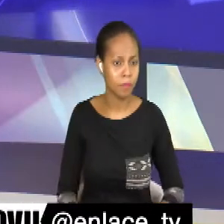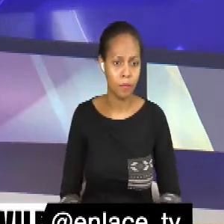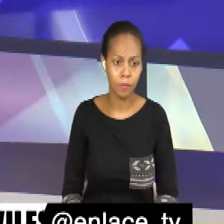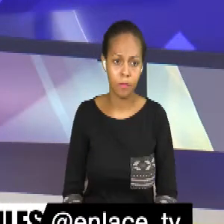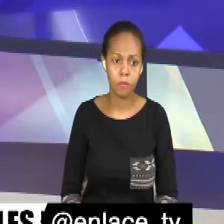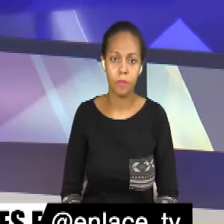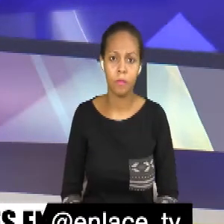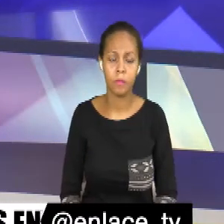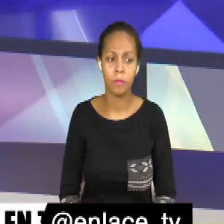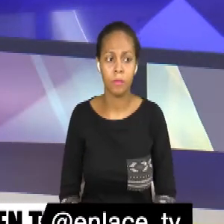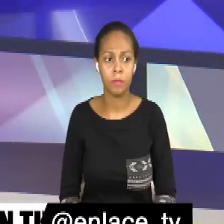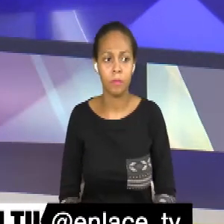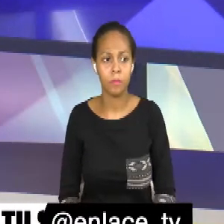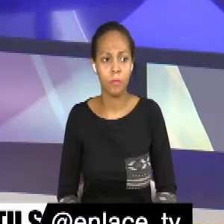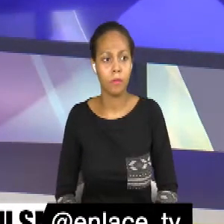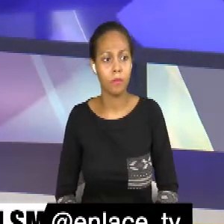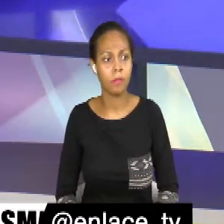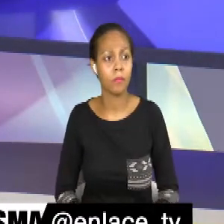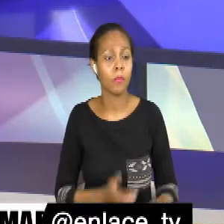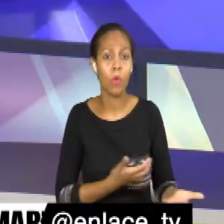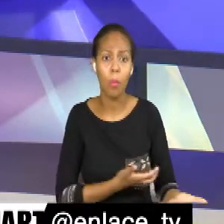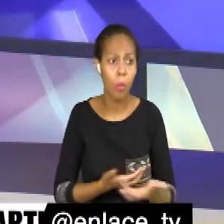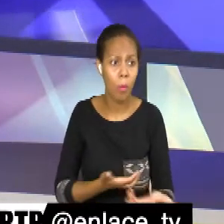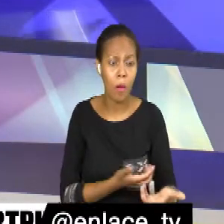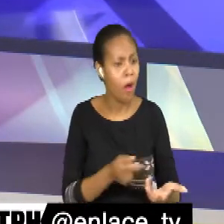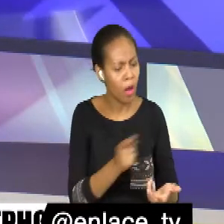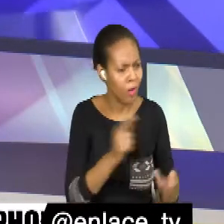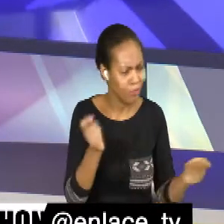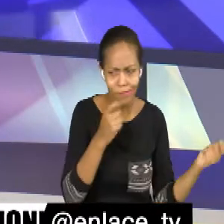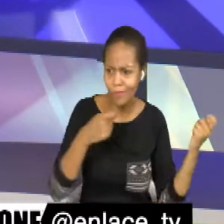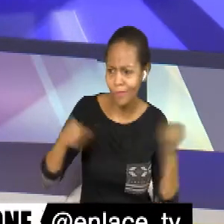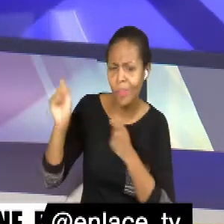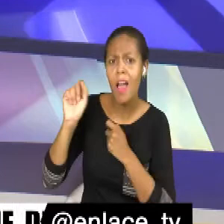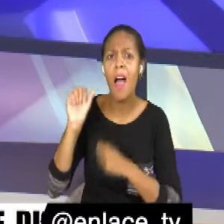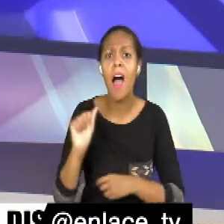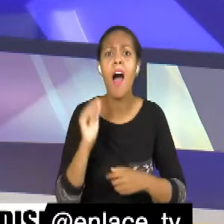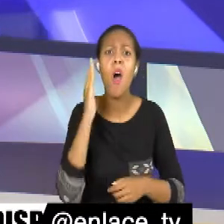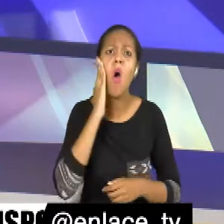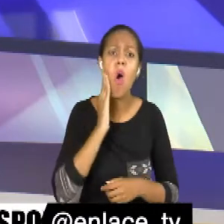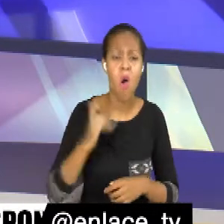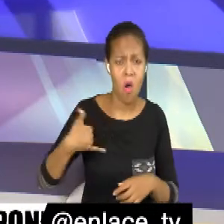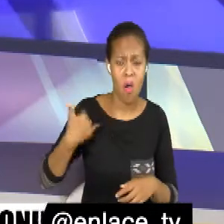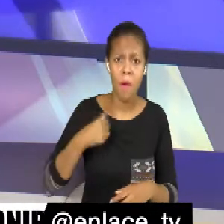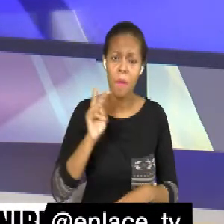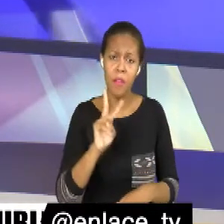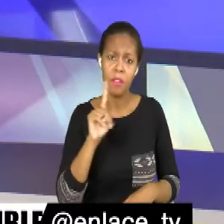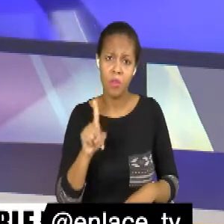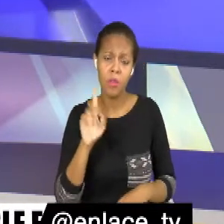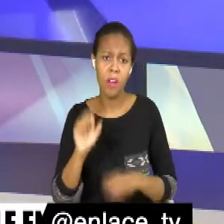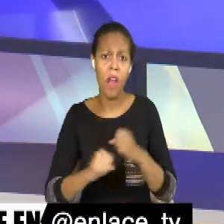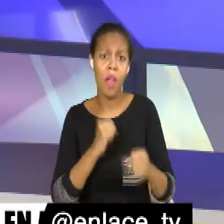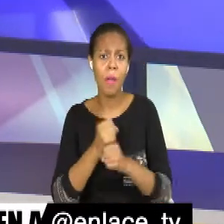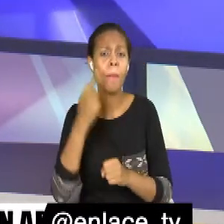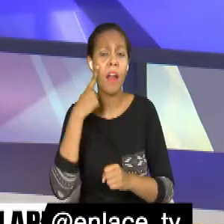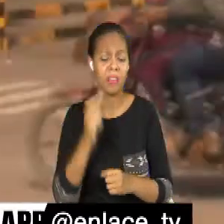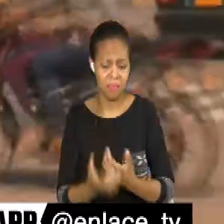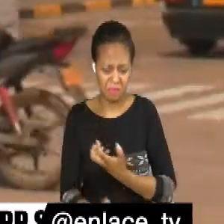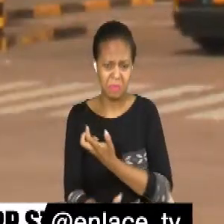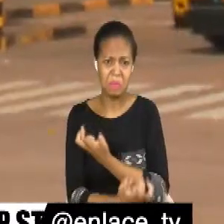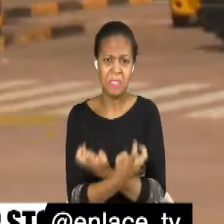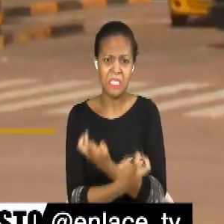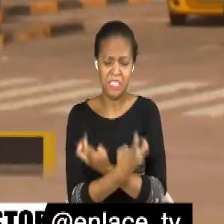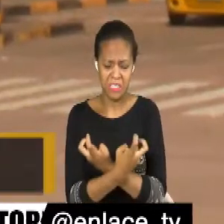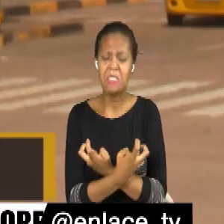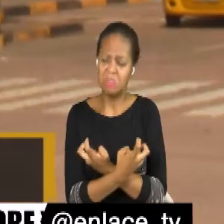Los bomberos voluntarios hicieron el traslado a un centro asistencial de una joven de 21 años que al parecer habría consumido veneno.